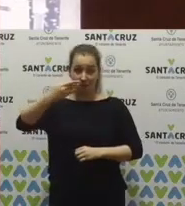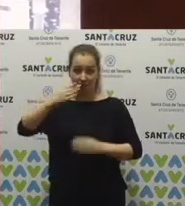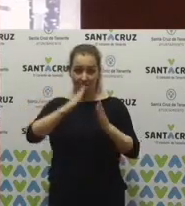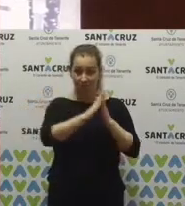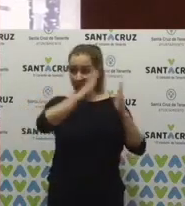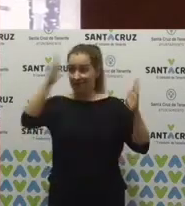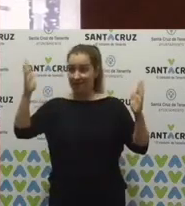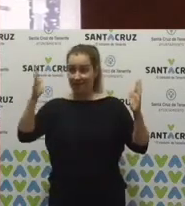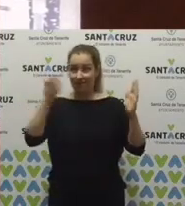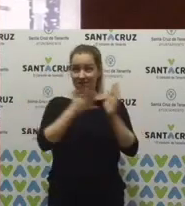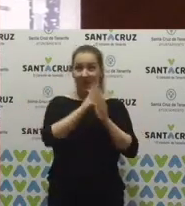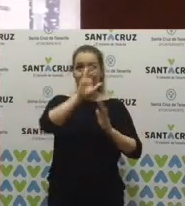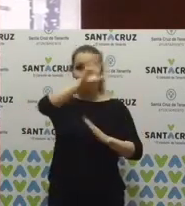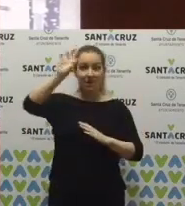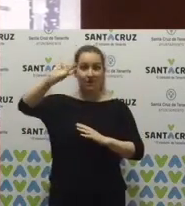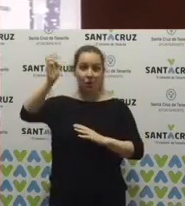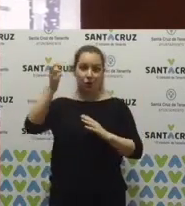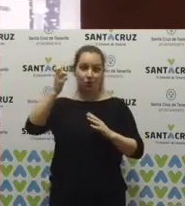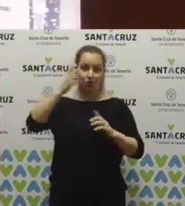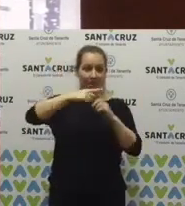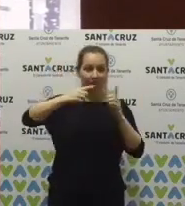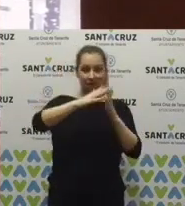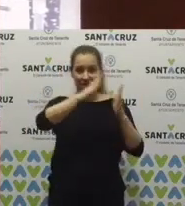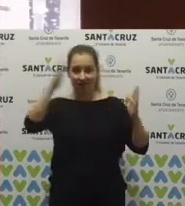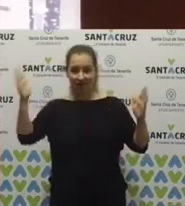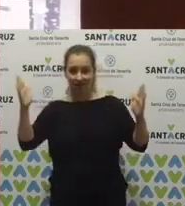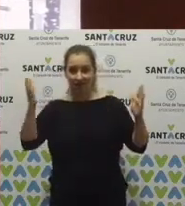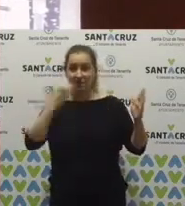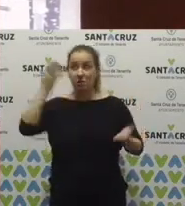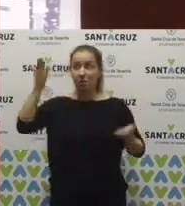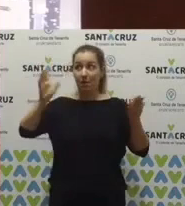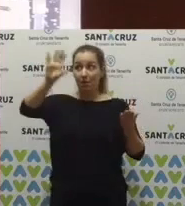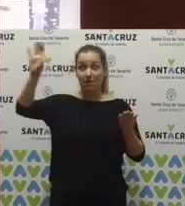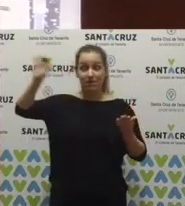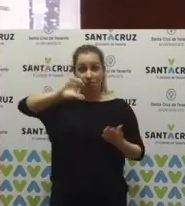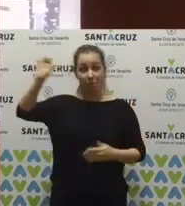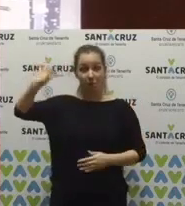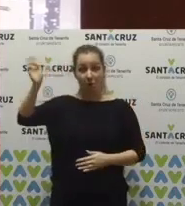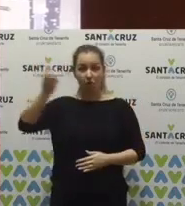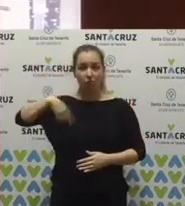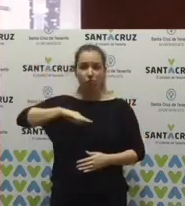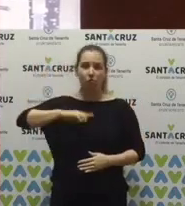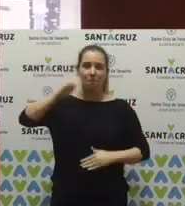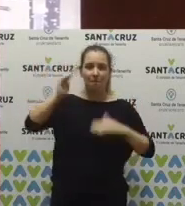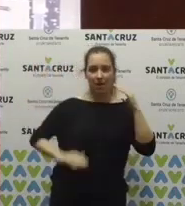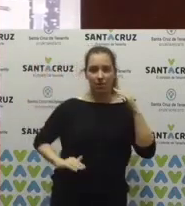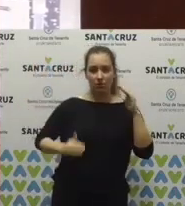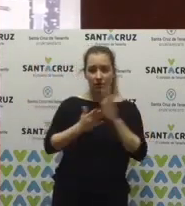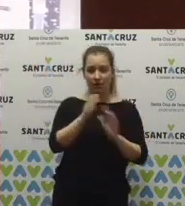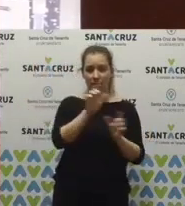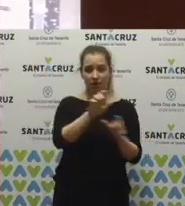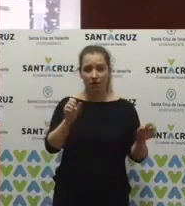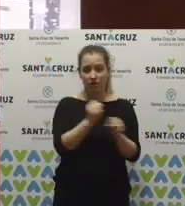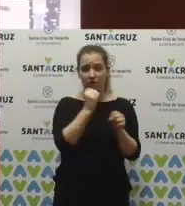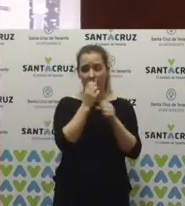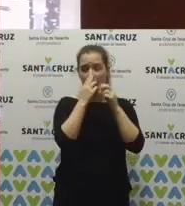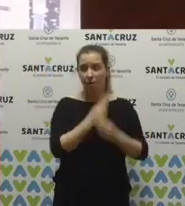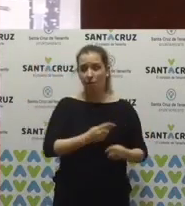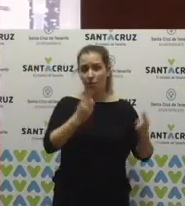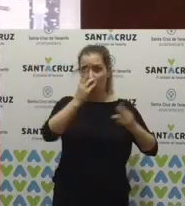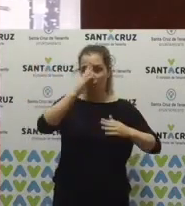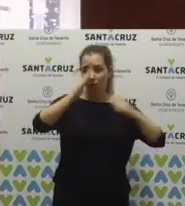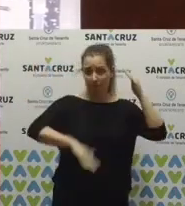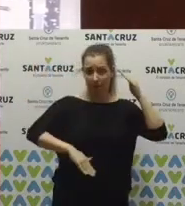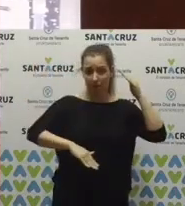públicas todo lo contrario en comparación con el resto de países europeos tenemos menos y tenemos menos empleados públicos como porcentaje de la fuerza